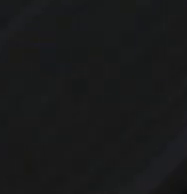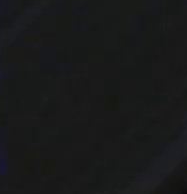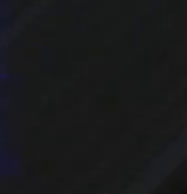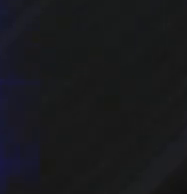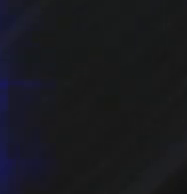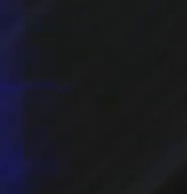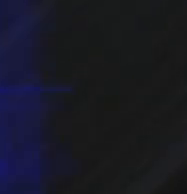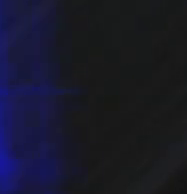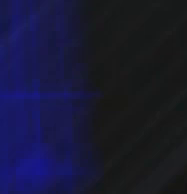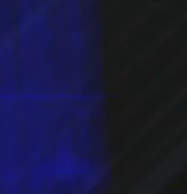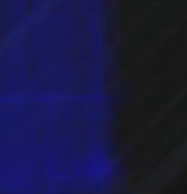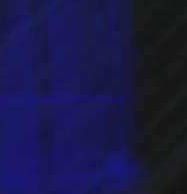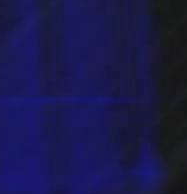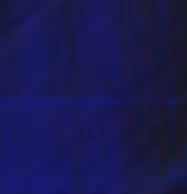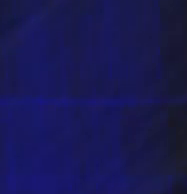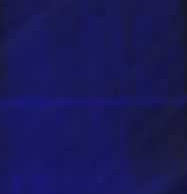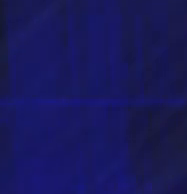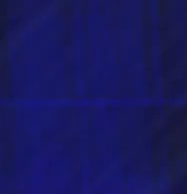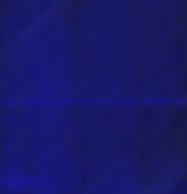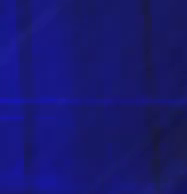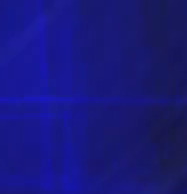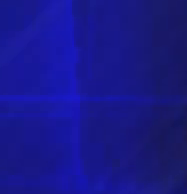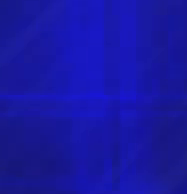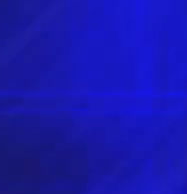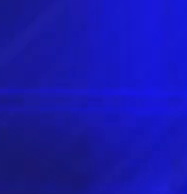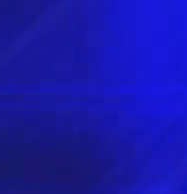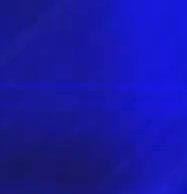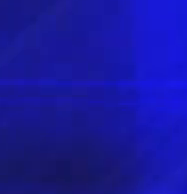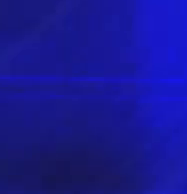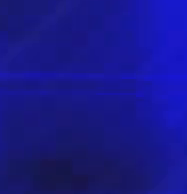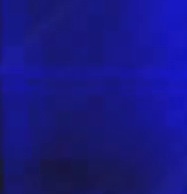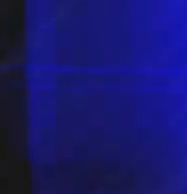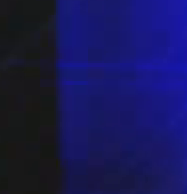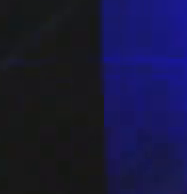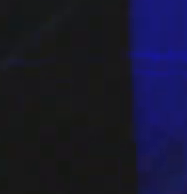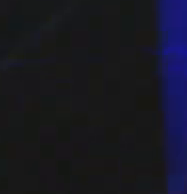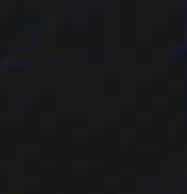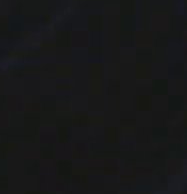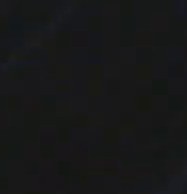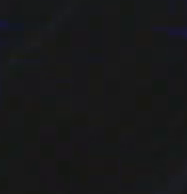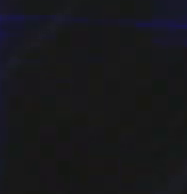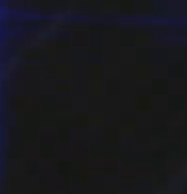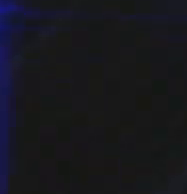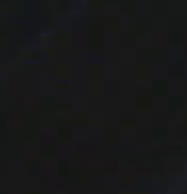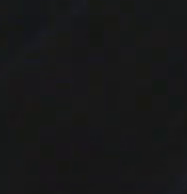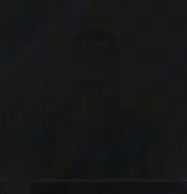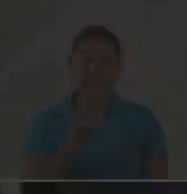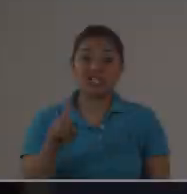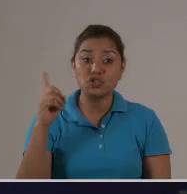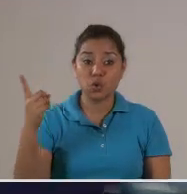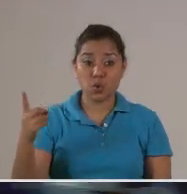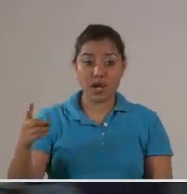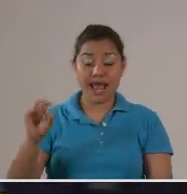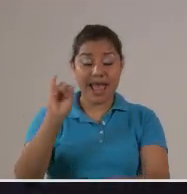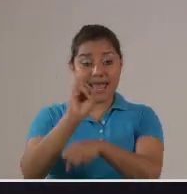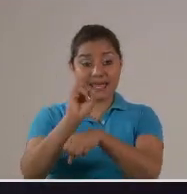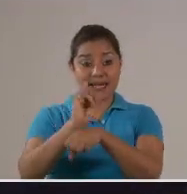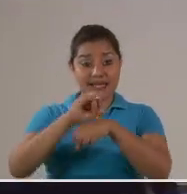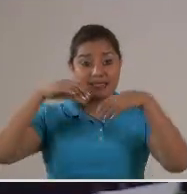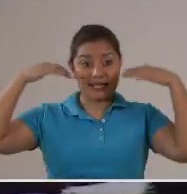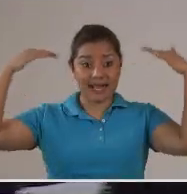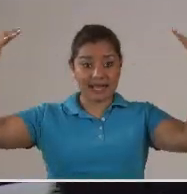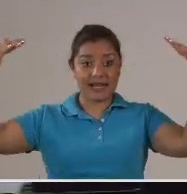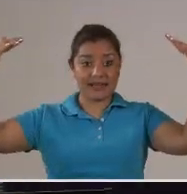no quiere decir dene un aplauso bien fuerte al rey bendito Ahí está hablando como iglesia